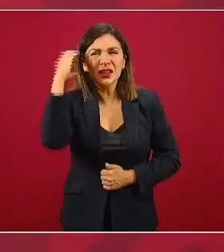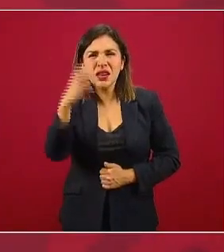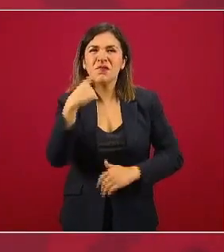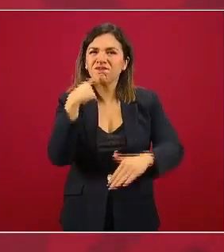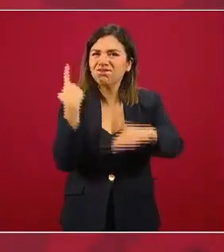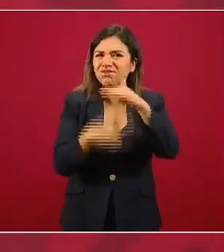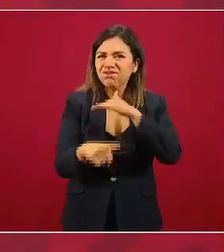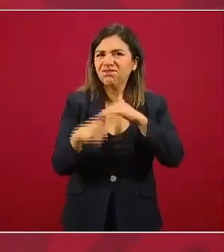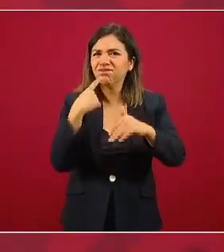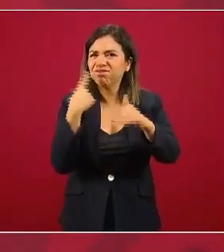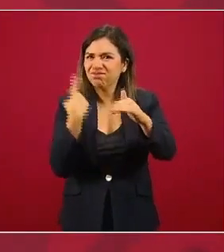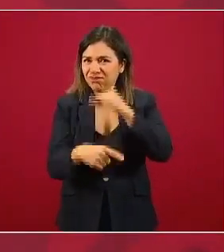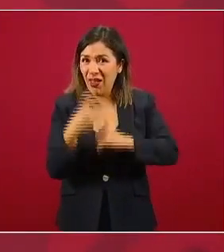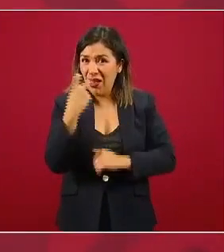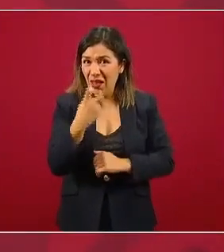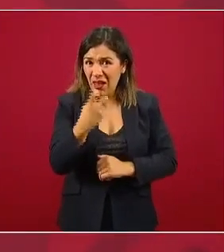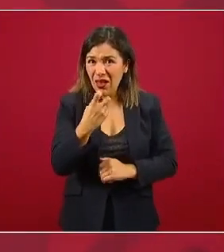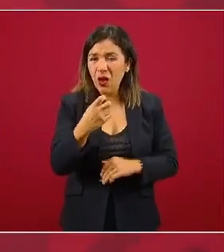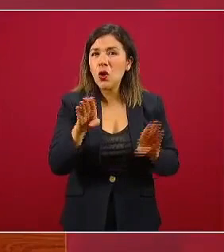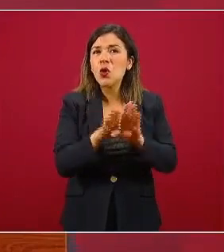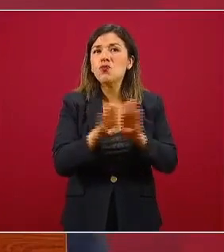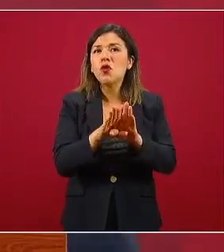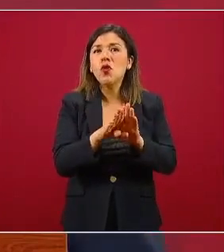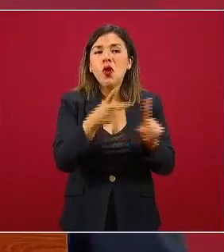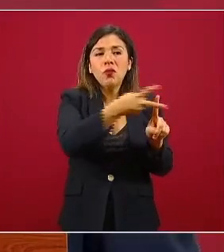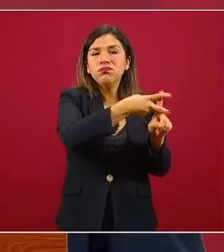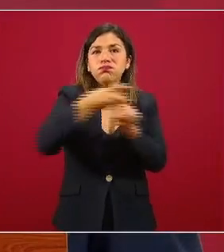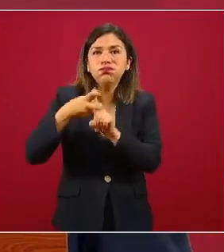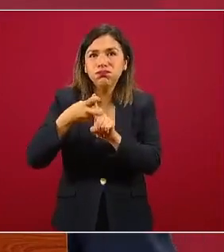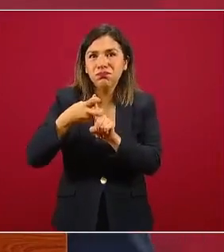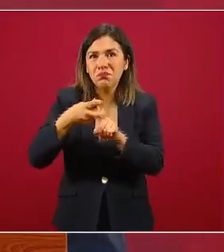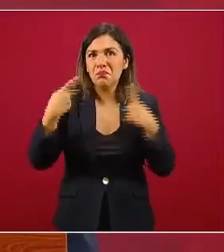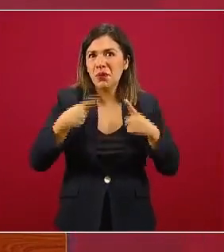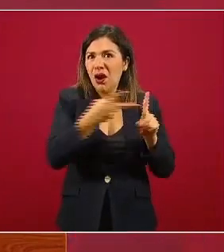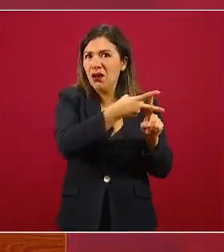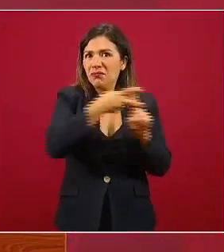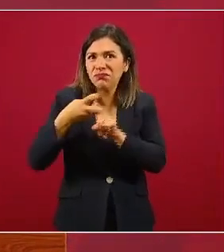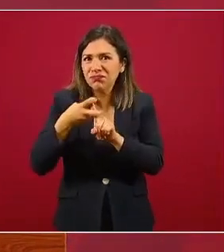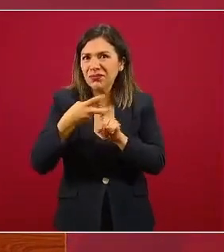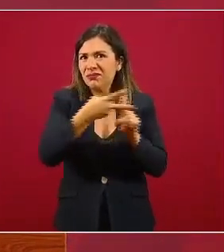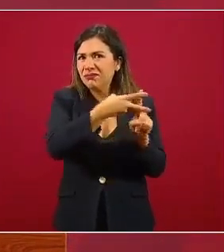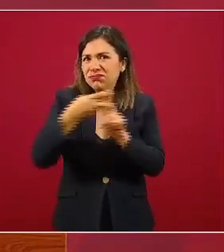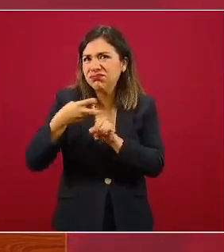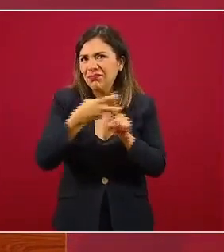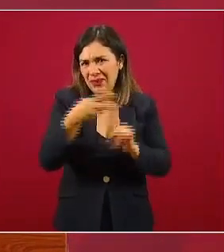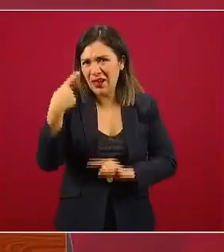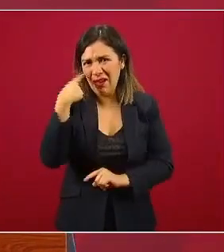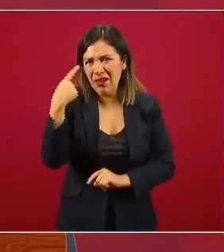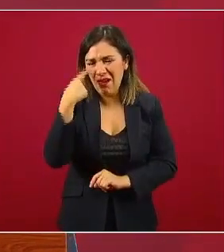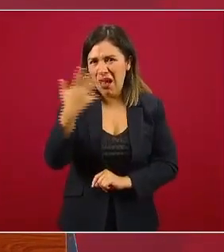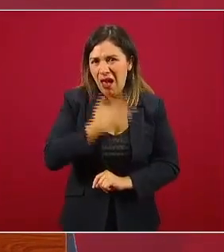condenables como la privación de la libertad, los secuestros,